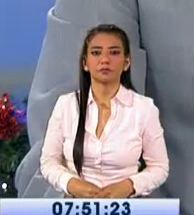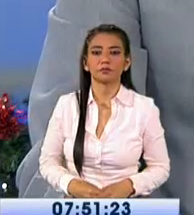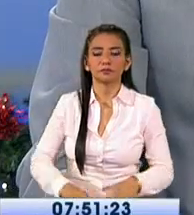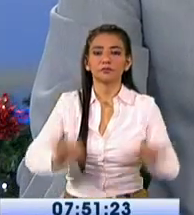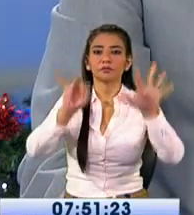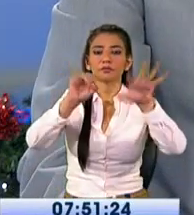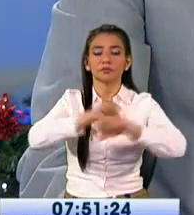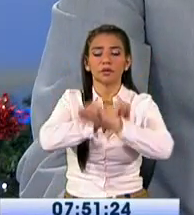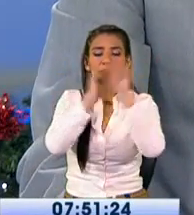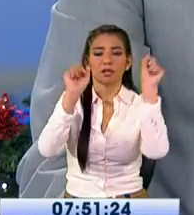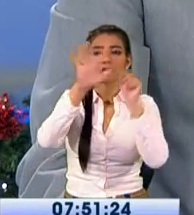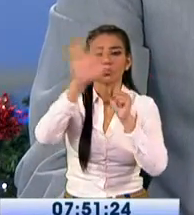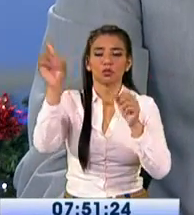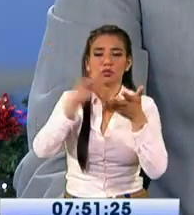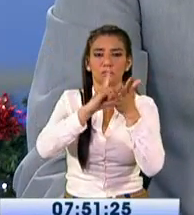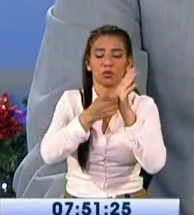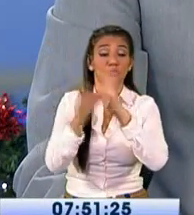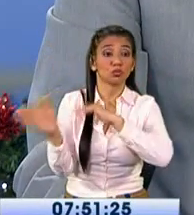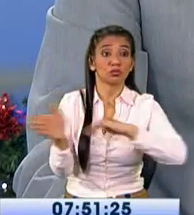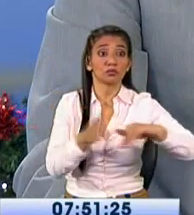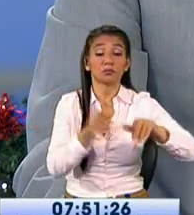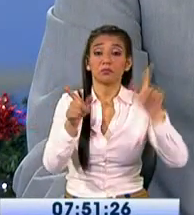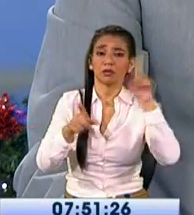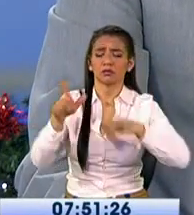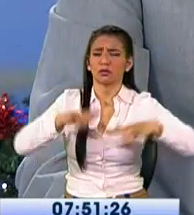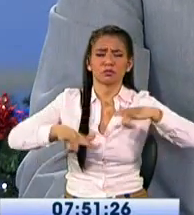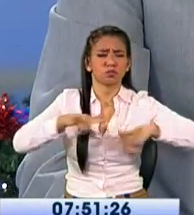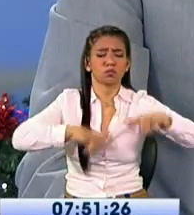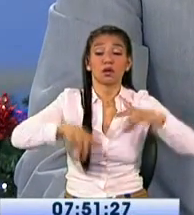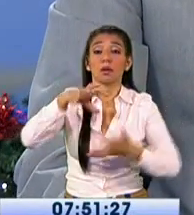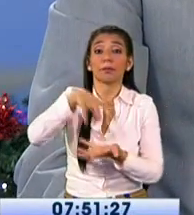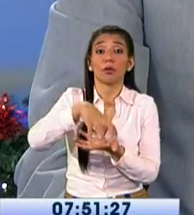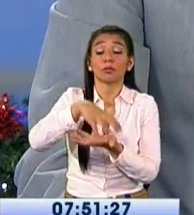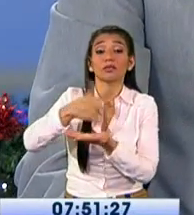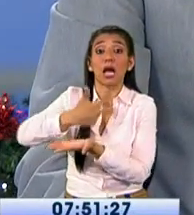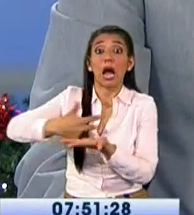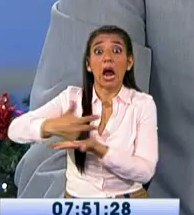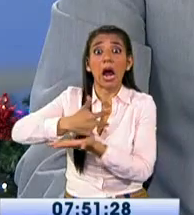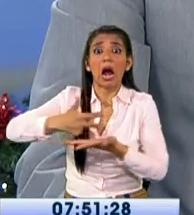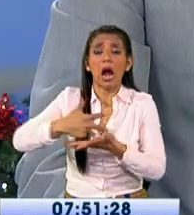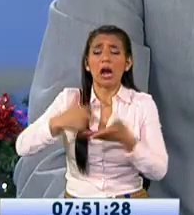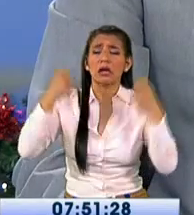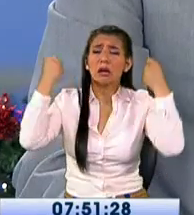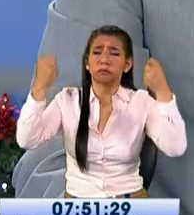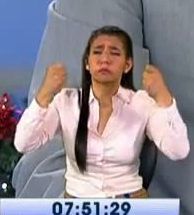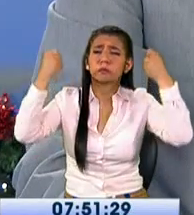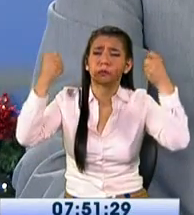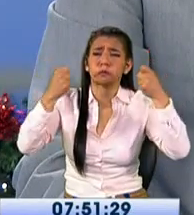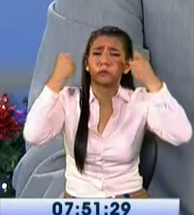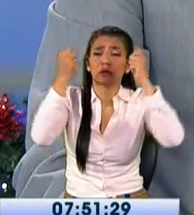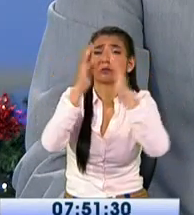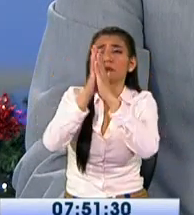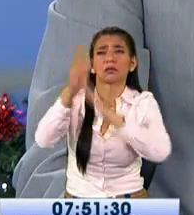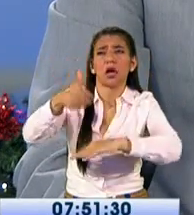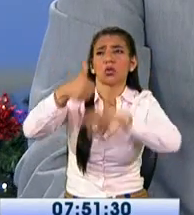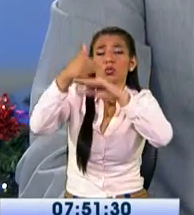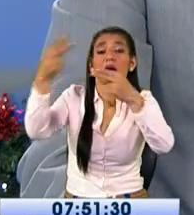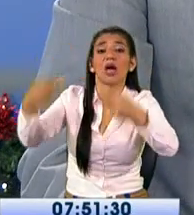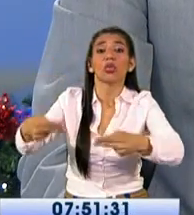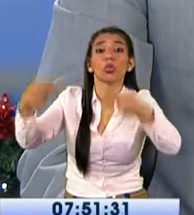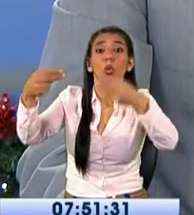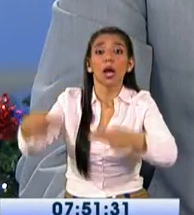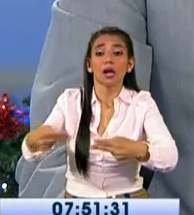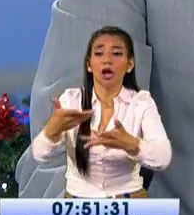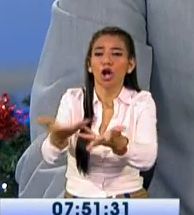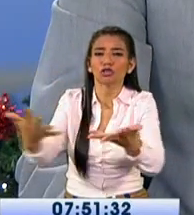/ con 51 durante dos horas los comerciantes minoristas de la provincia del carchi realizaron un plantón en el que exigían de las autoridades aduaneras la devolución